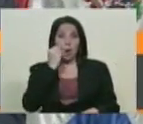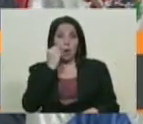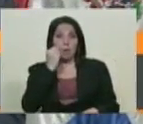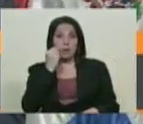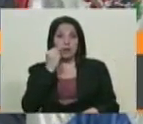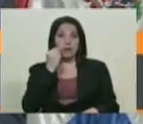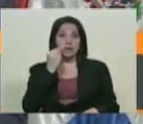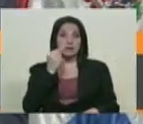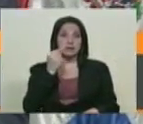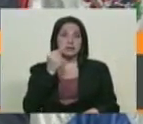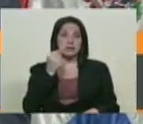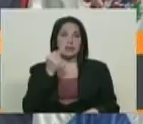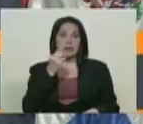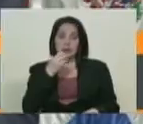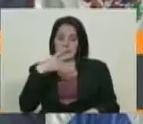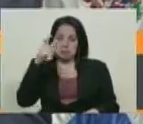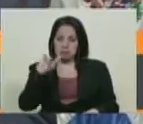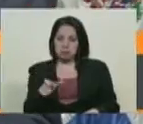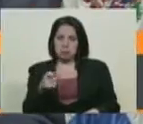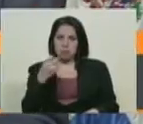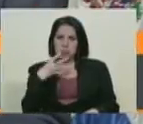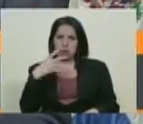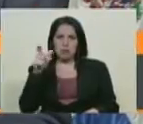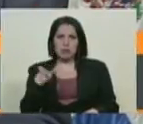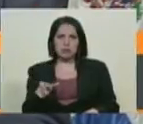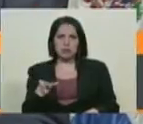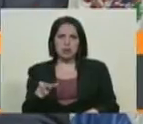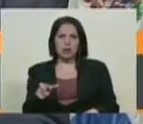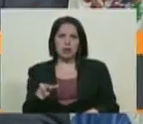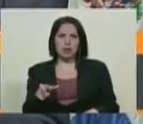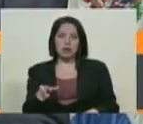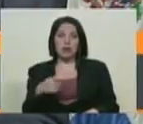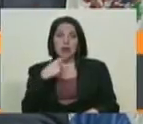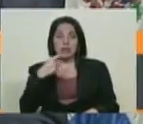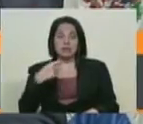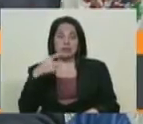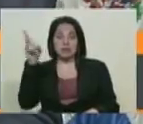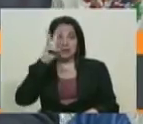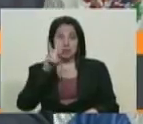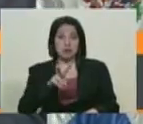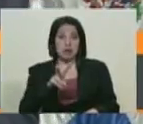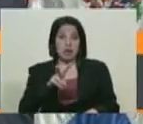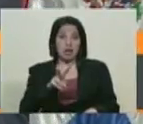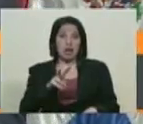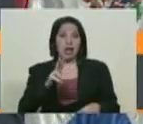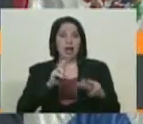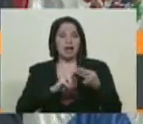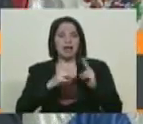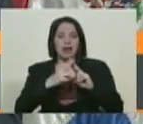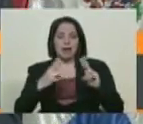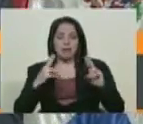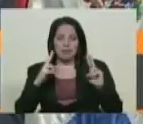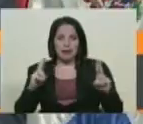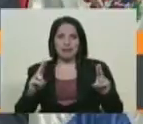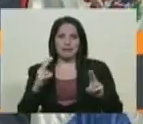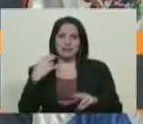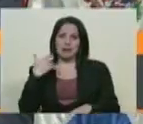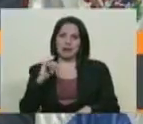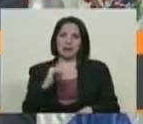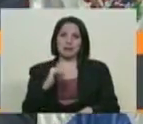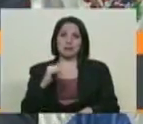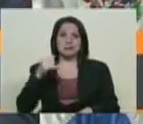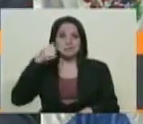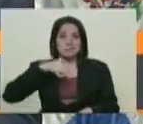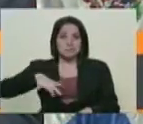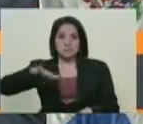de este continente y de este planeta, que Venezuela está en paz, que el pueblo de